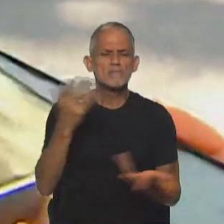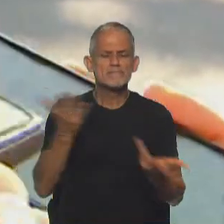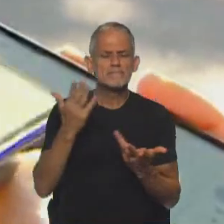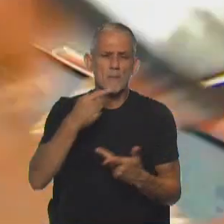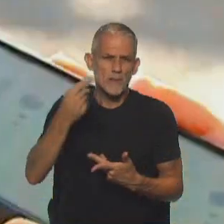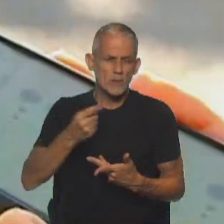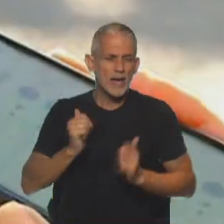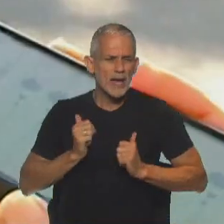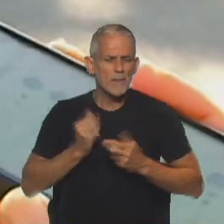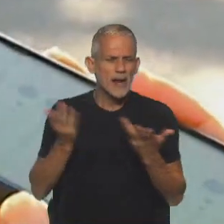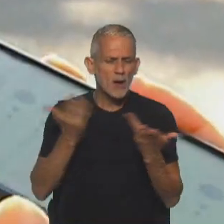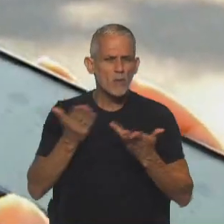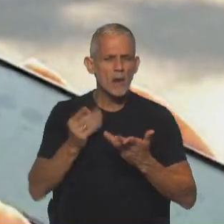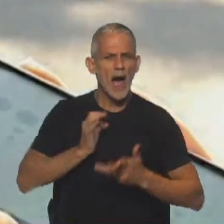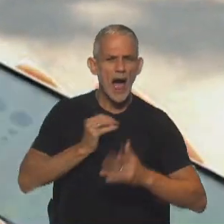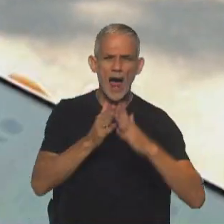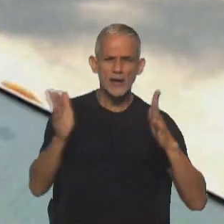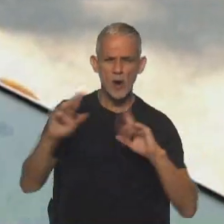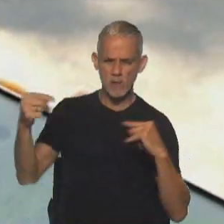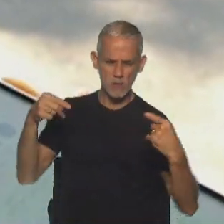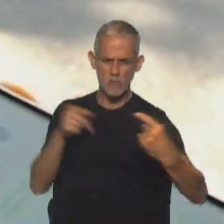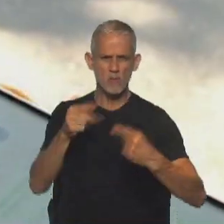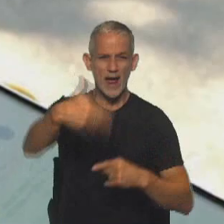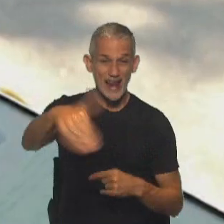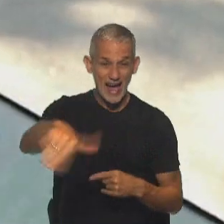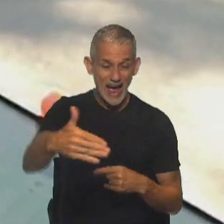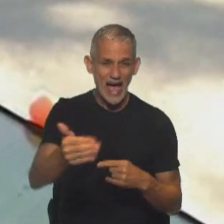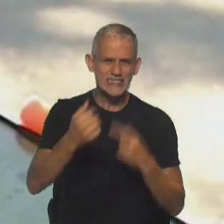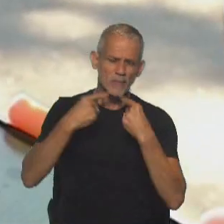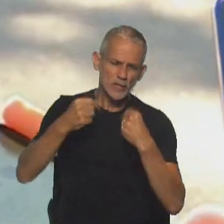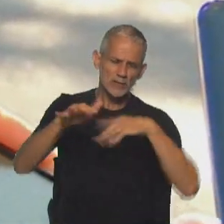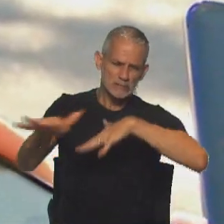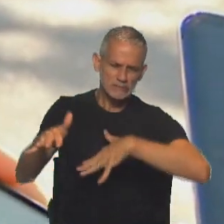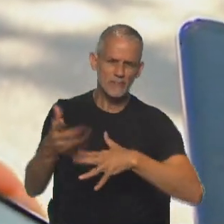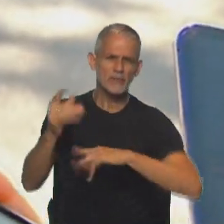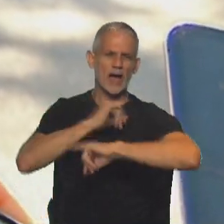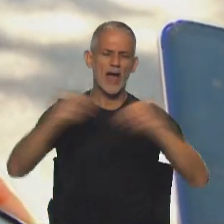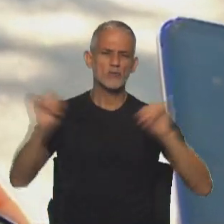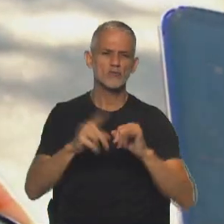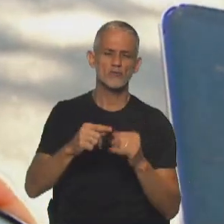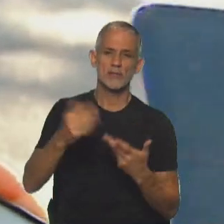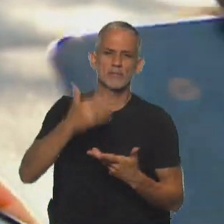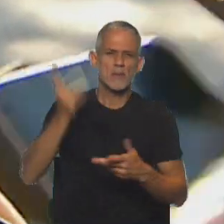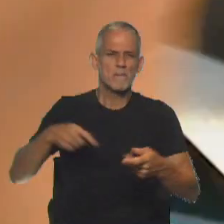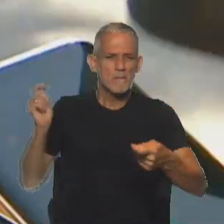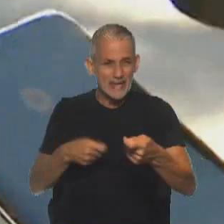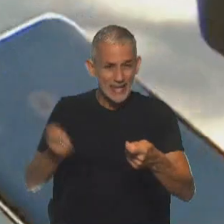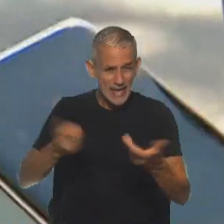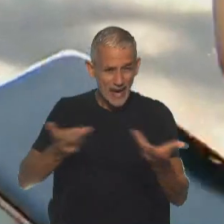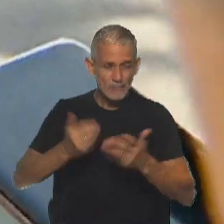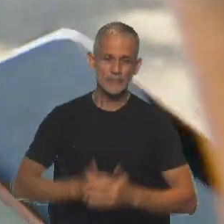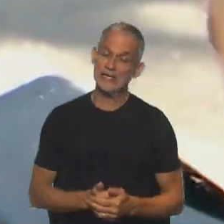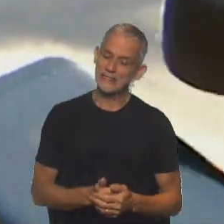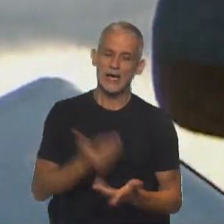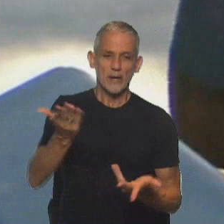un año con mucha conflictividad en las calles respecto de, después del anuncio, sobre todo de la Asamblea de la Unidad Piquetera? Sí, a